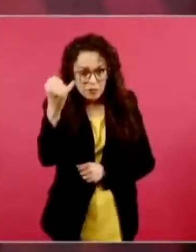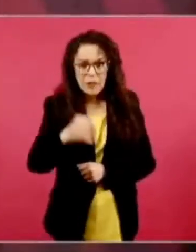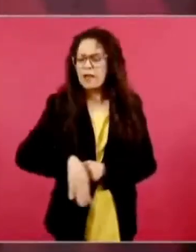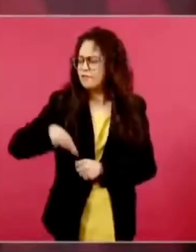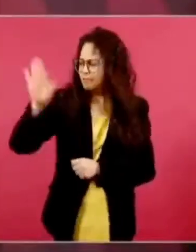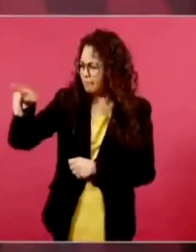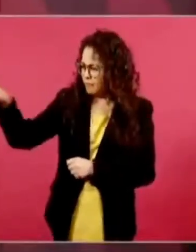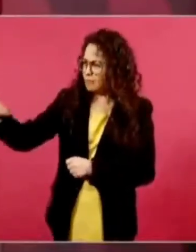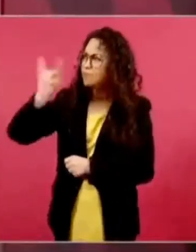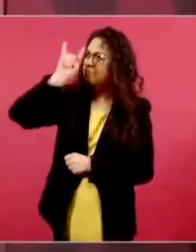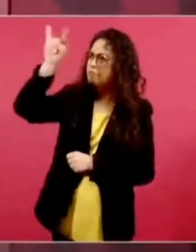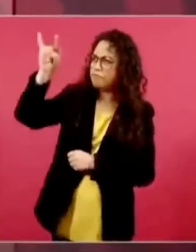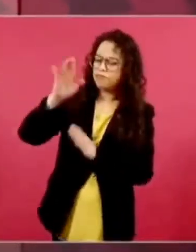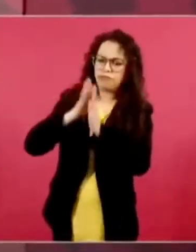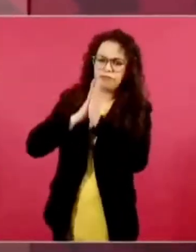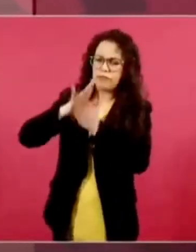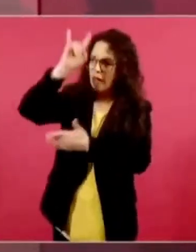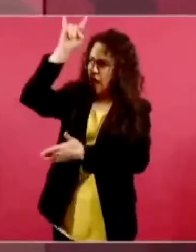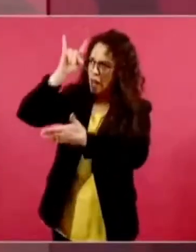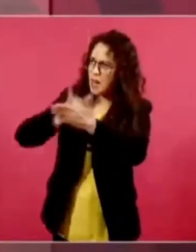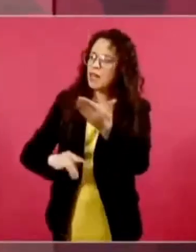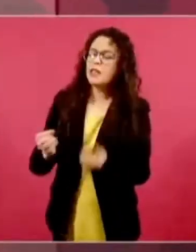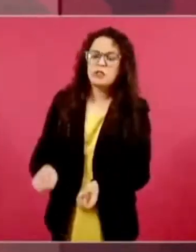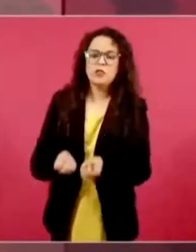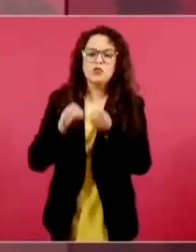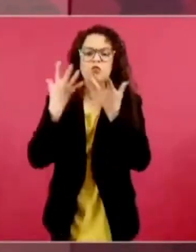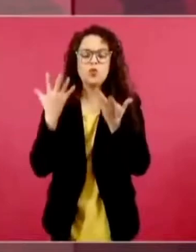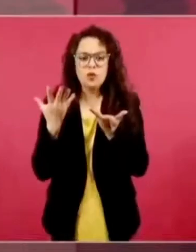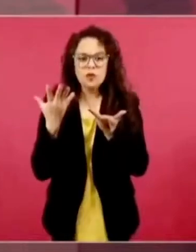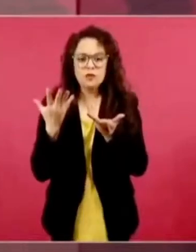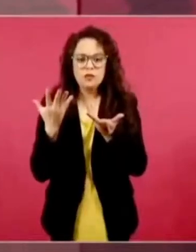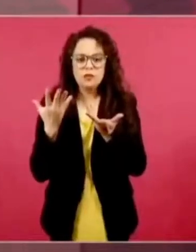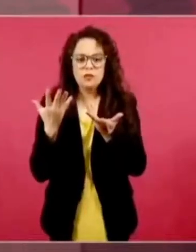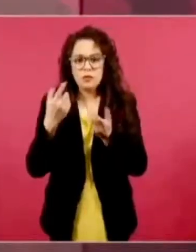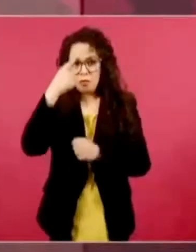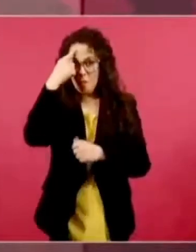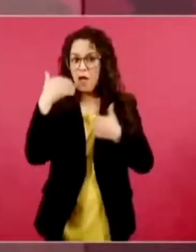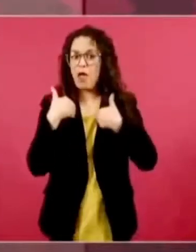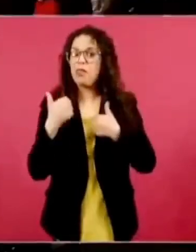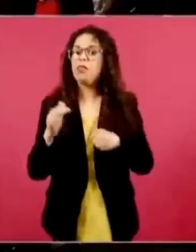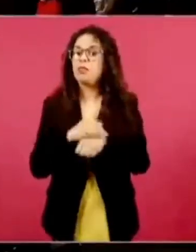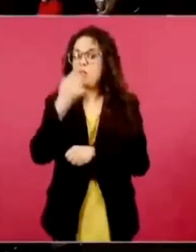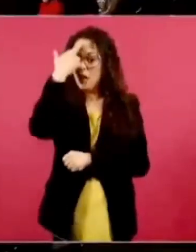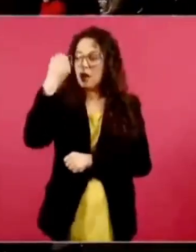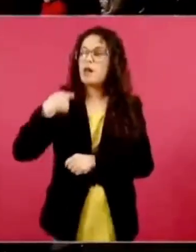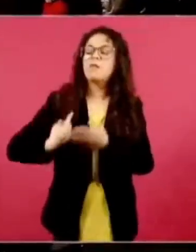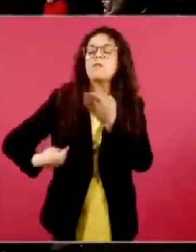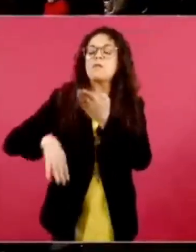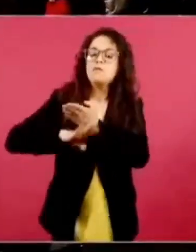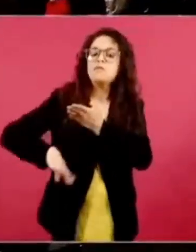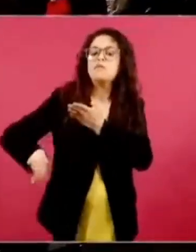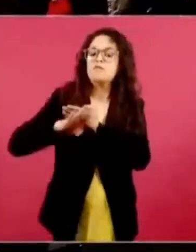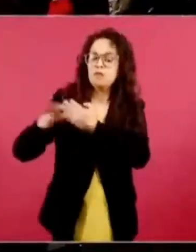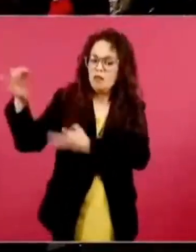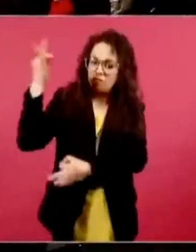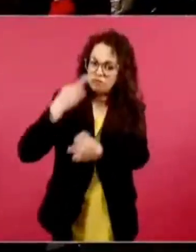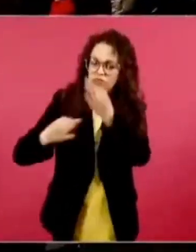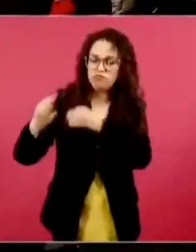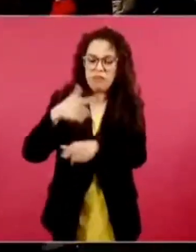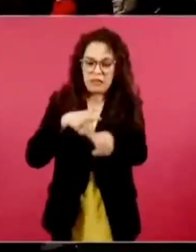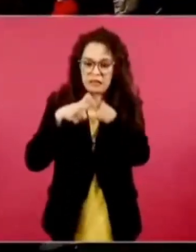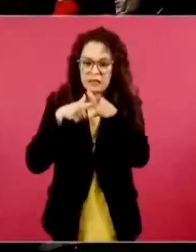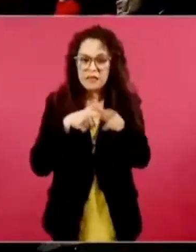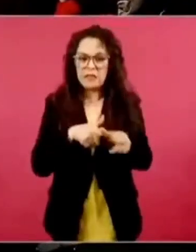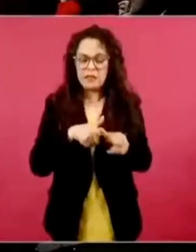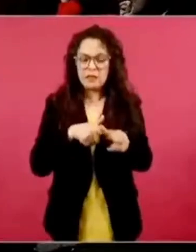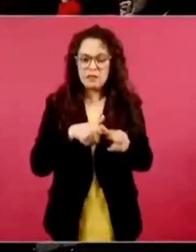para seguir entendiendo el porqué de las guerras sucias. Esto